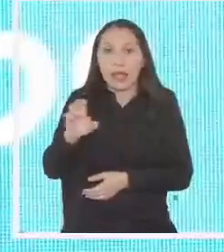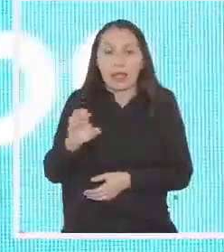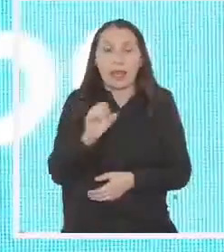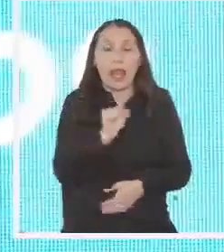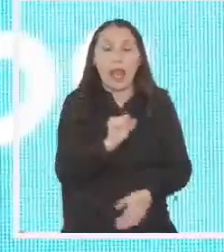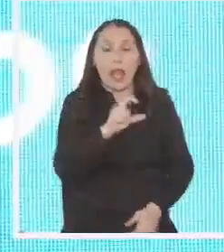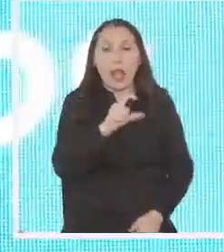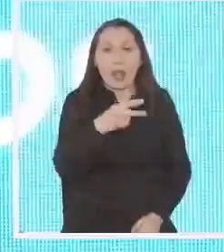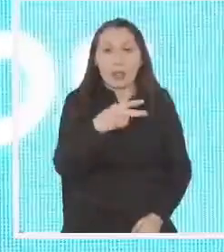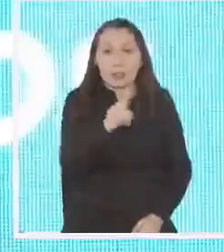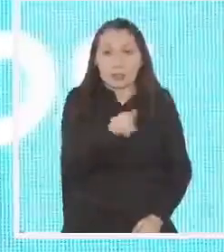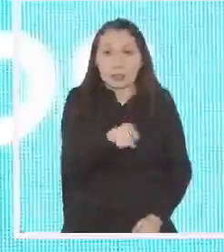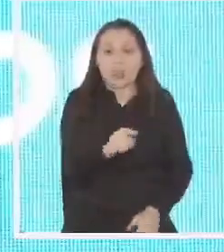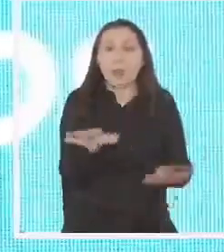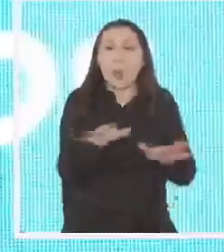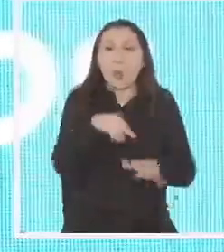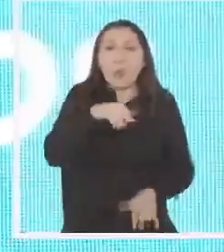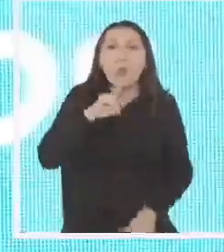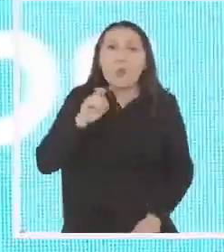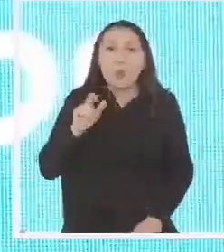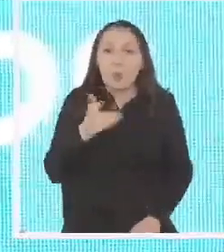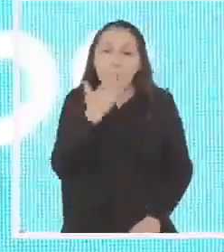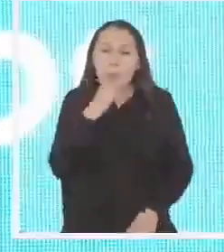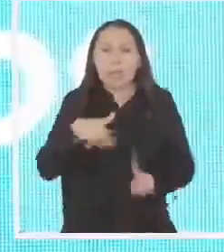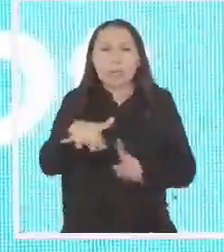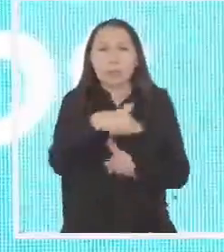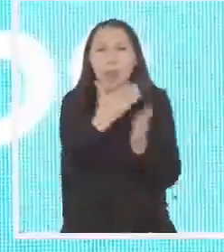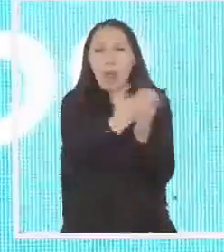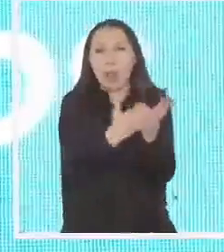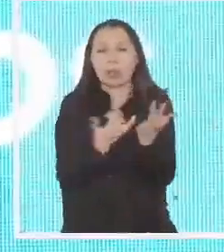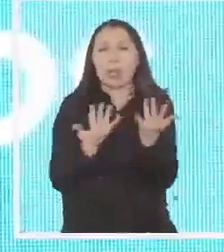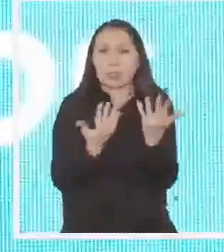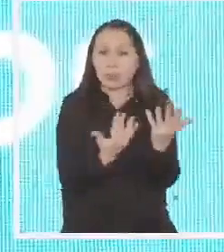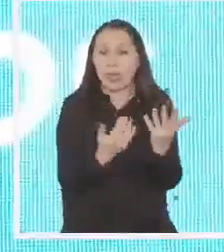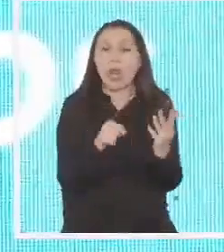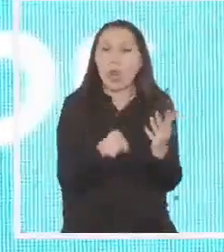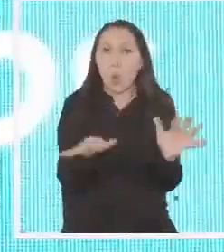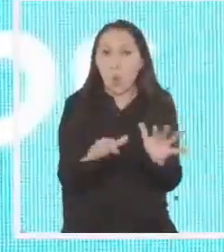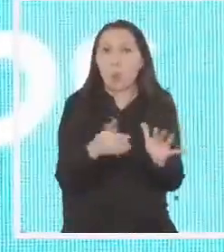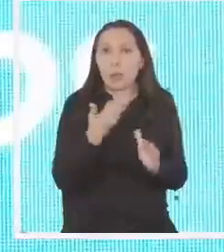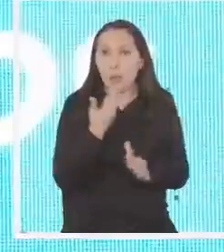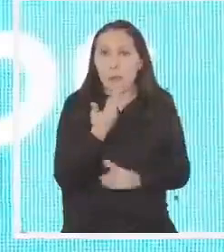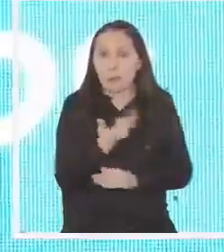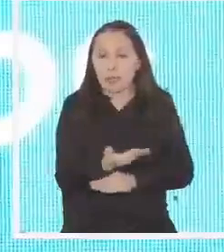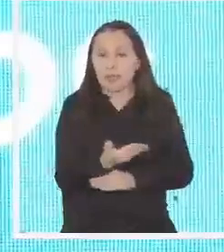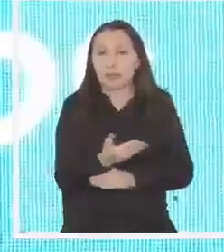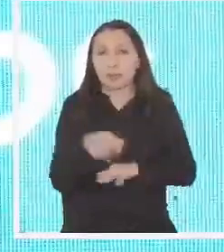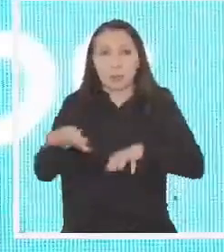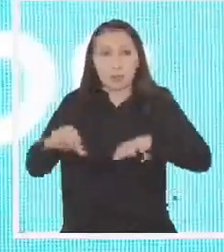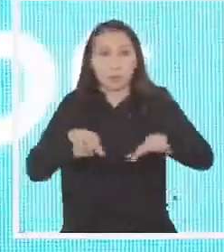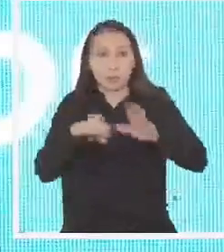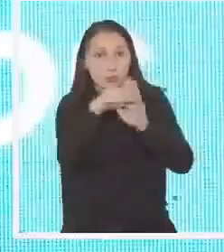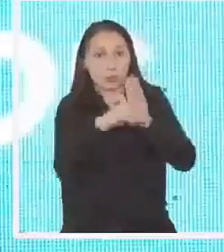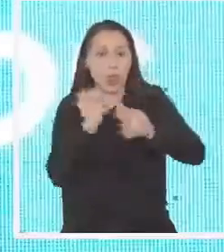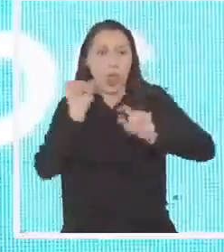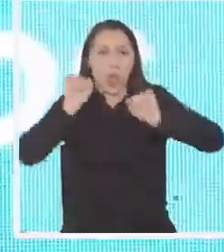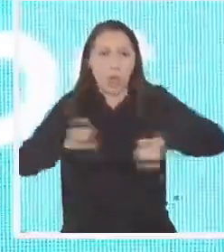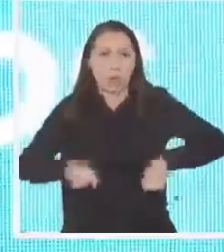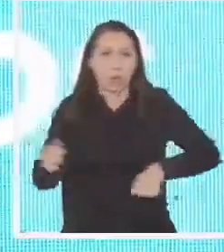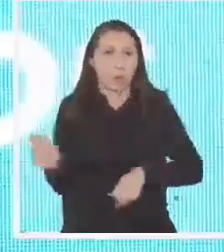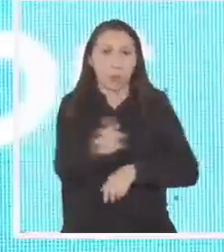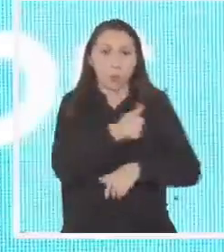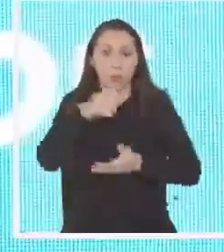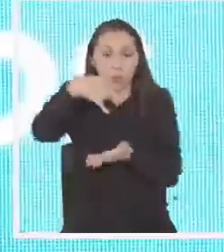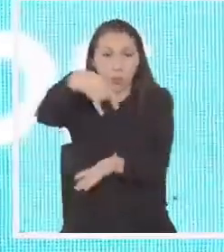AACH, para utilizar las mutuales para poder mejorar la situación de las listas de espera. la política que aprobamos transversalmente en